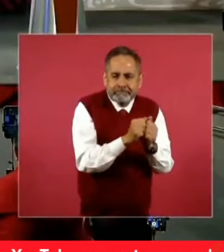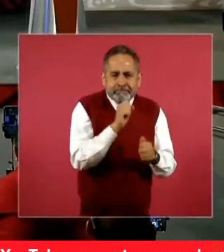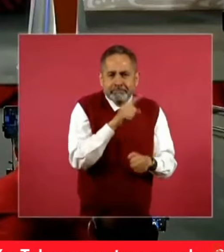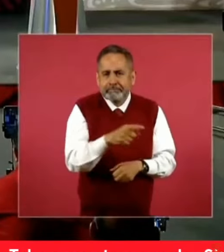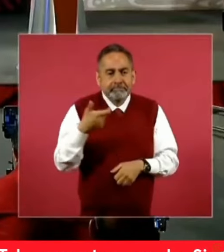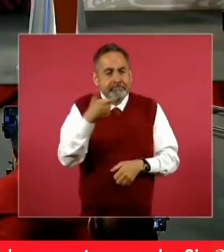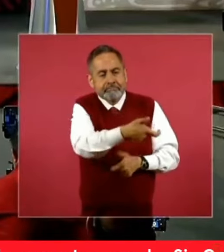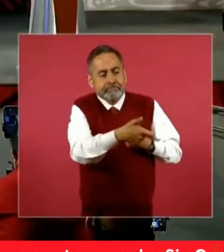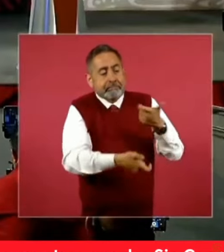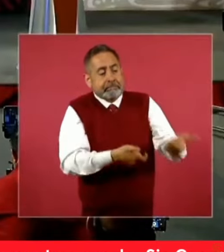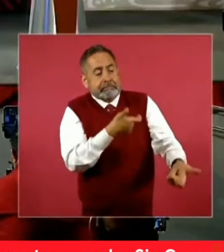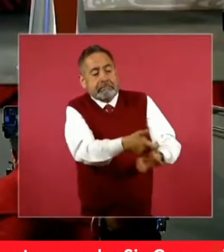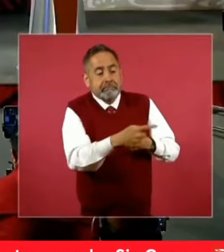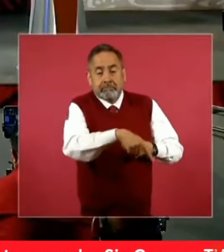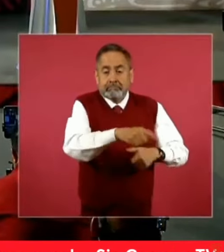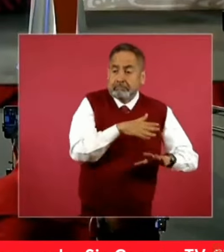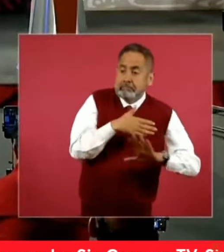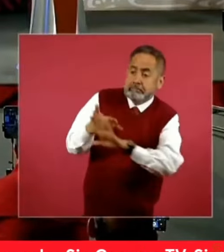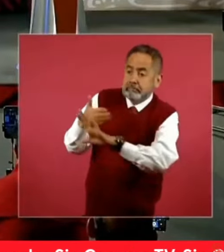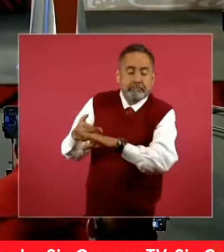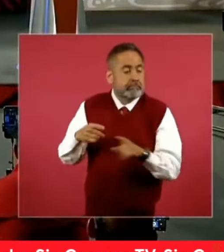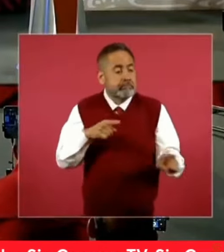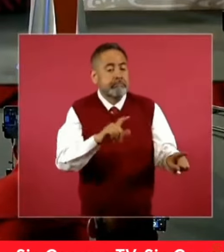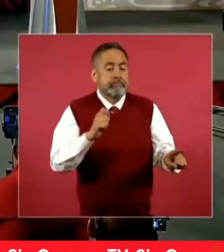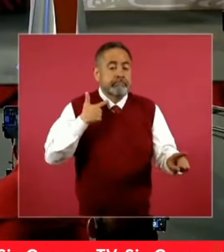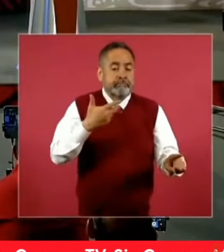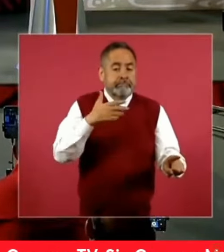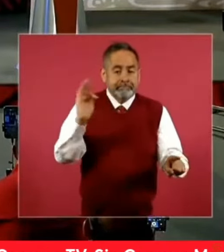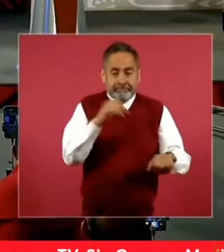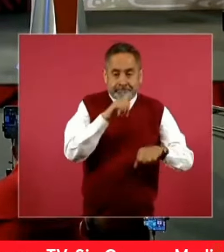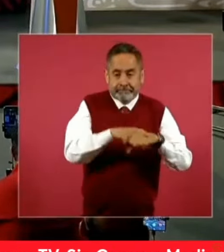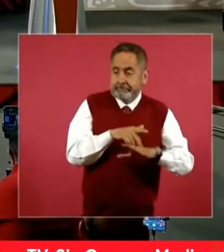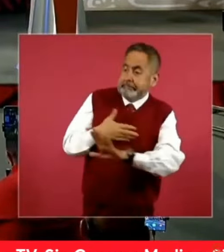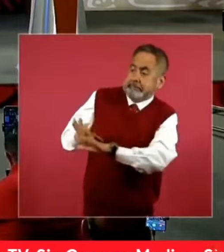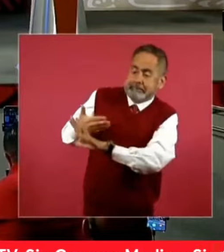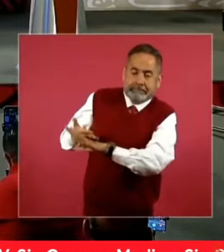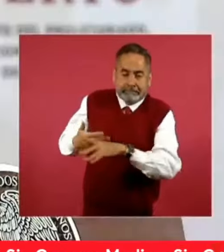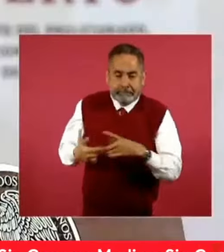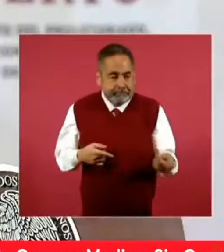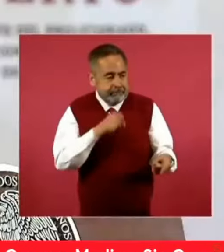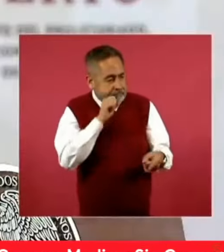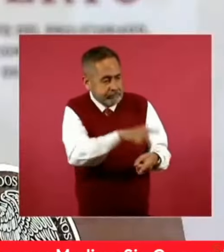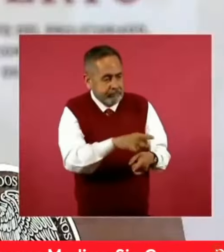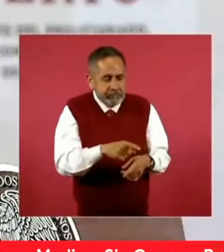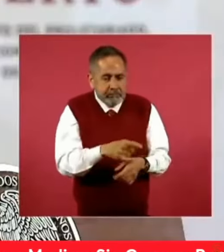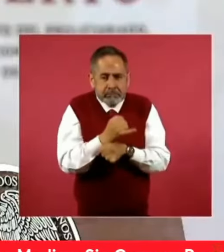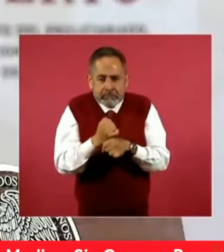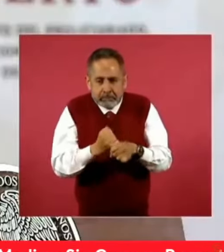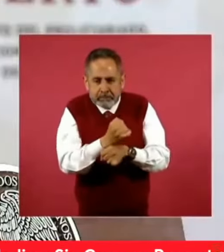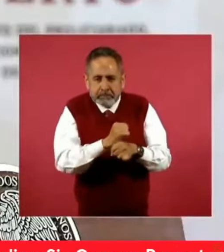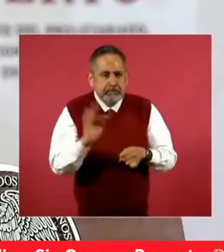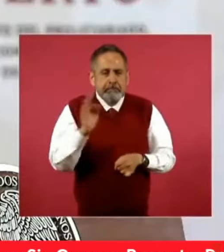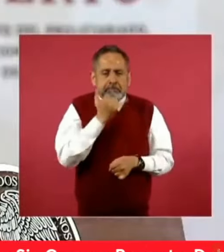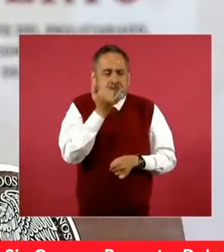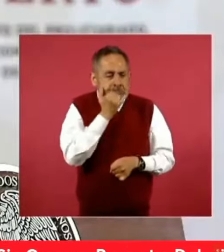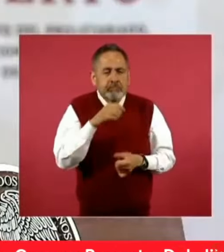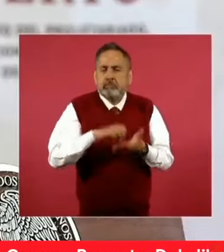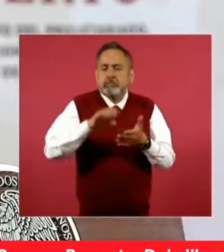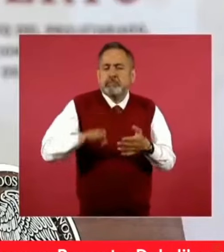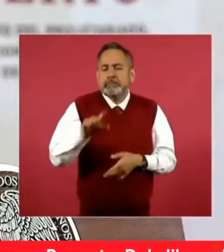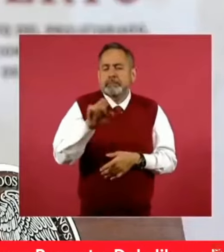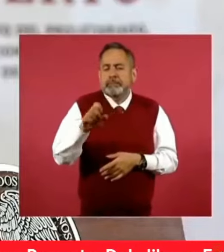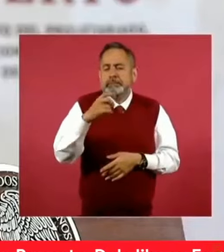reciben dinero y que o han trabajado en la Administración Pública Federal y tienen este tipo de procesos como el de Ezequiel González